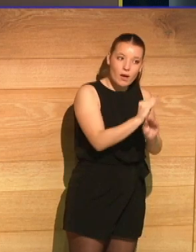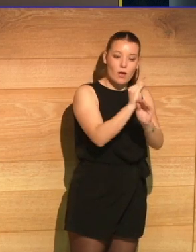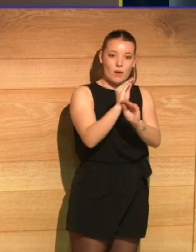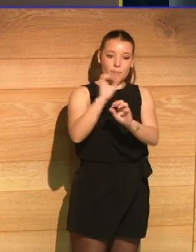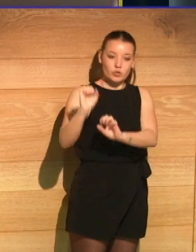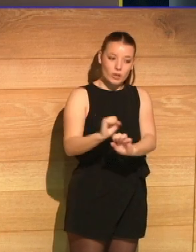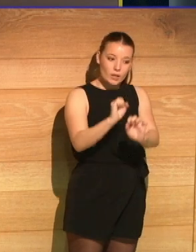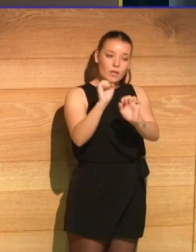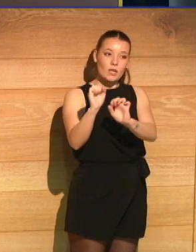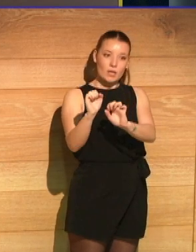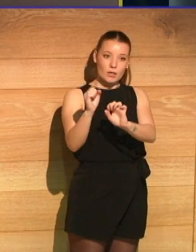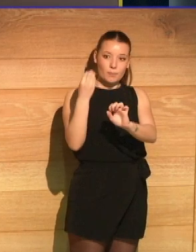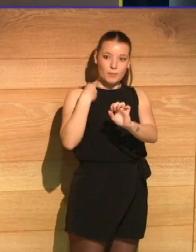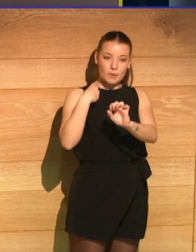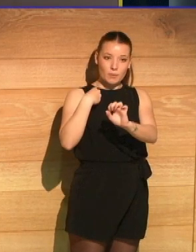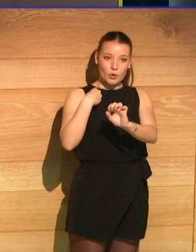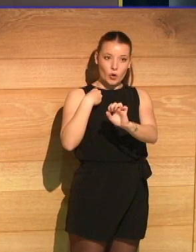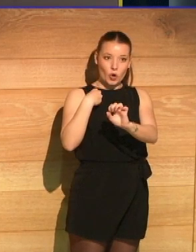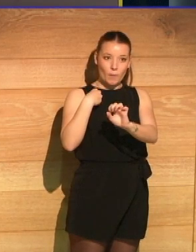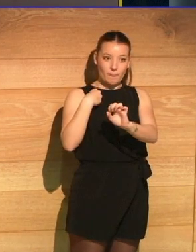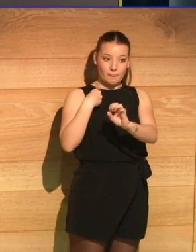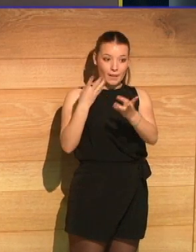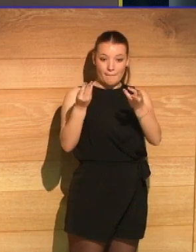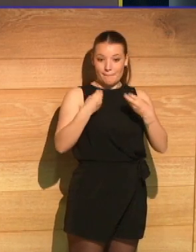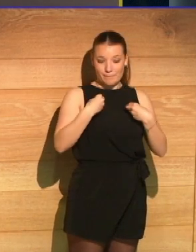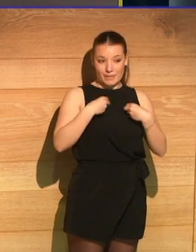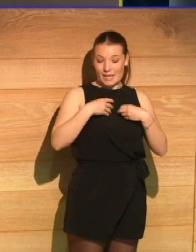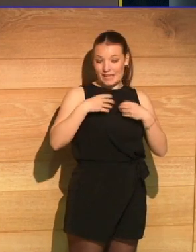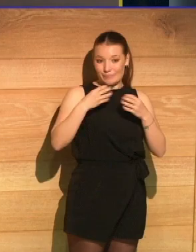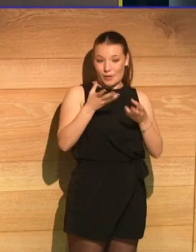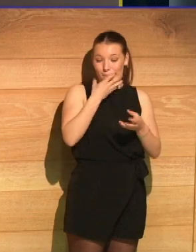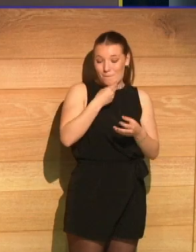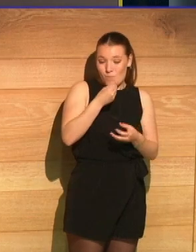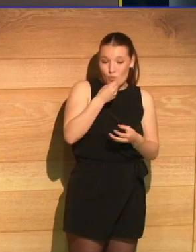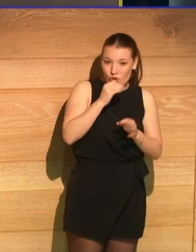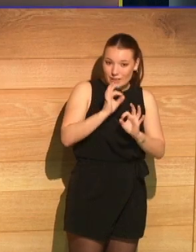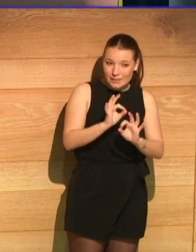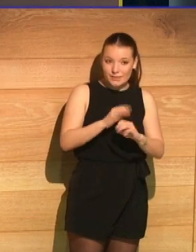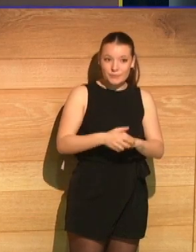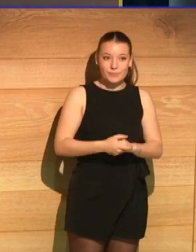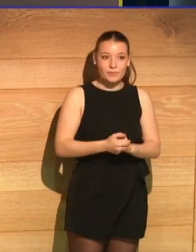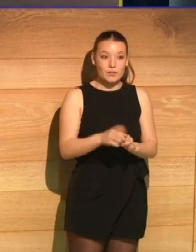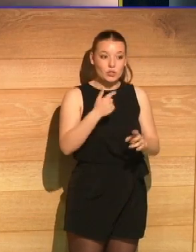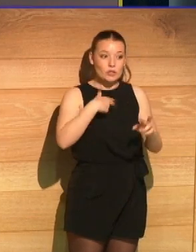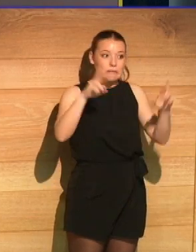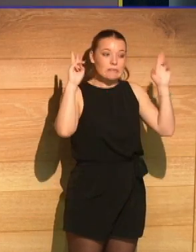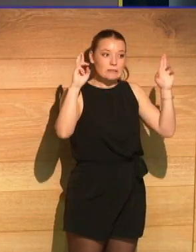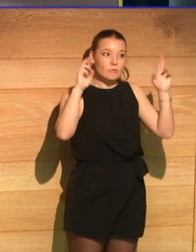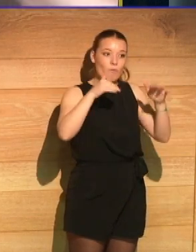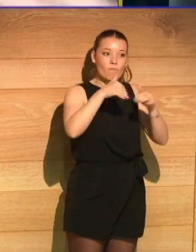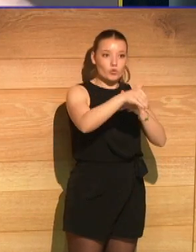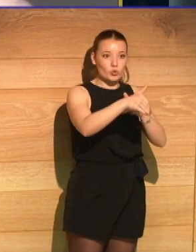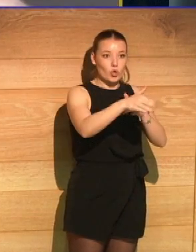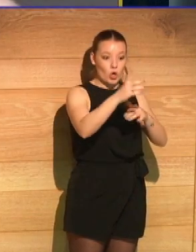y ver cómo linda y bonita y frágil la vida es. Entonces espero que mucha gente, y yo